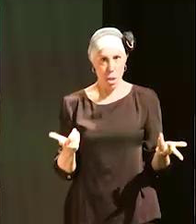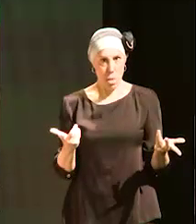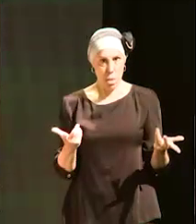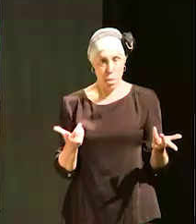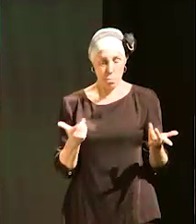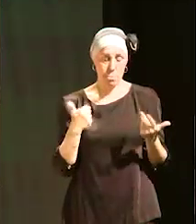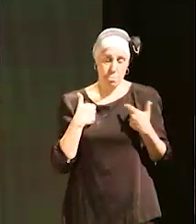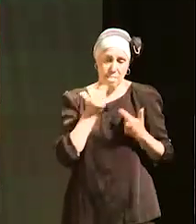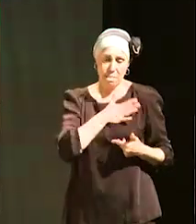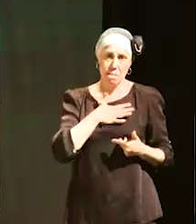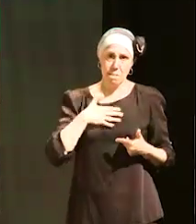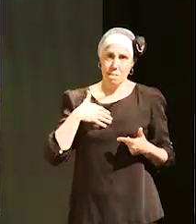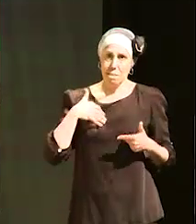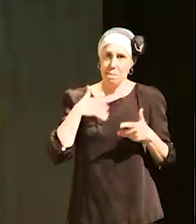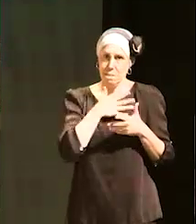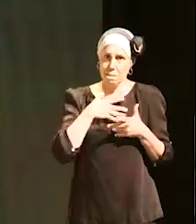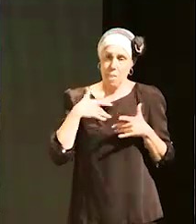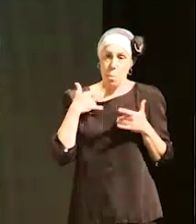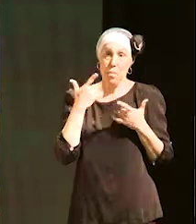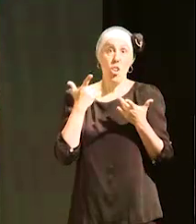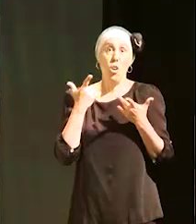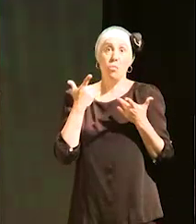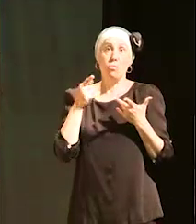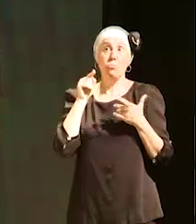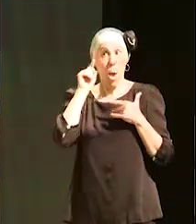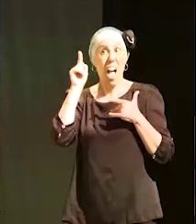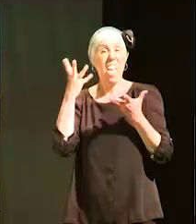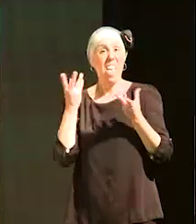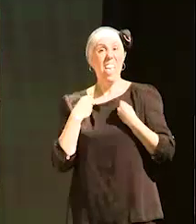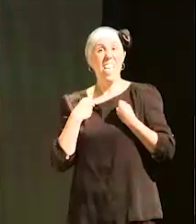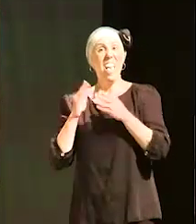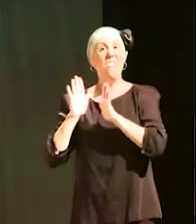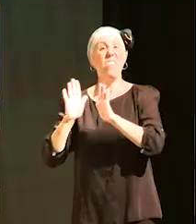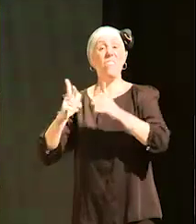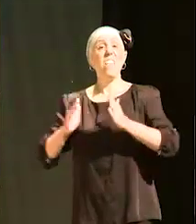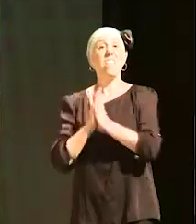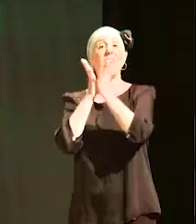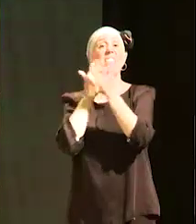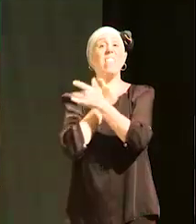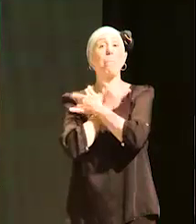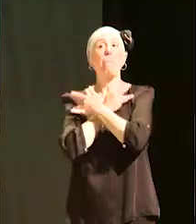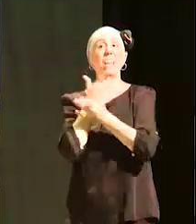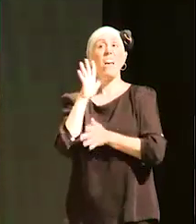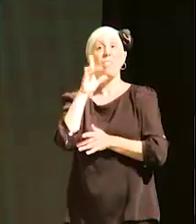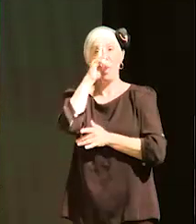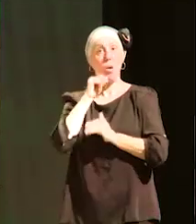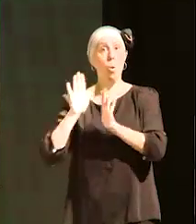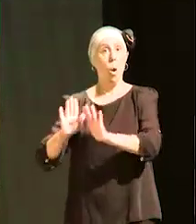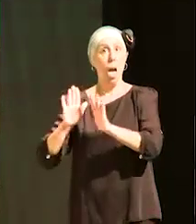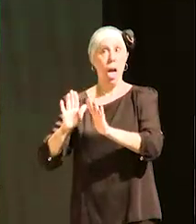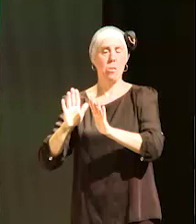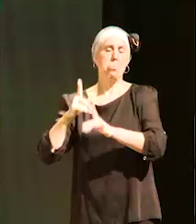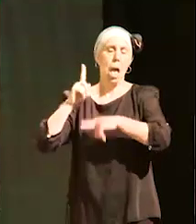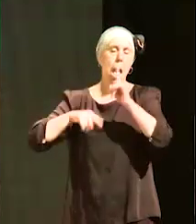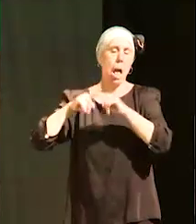prefiero verdad no he vivido tantos años estuve cinco años en santamaría pero hay cosas que desconozco